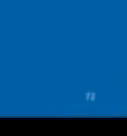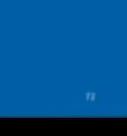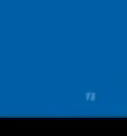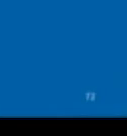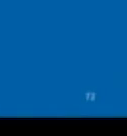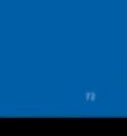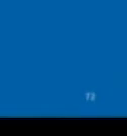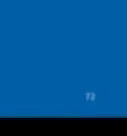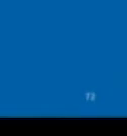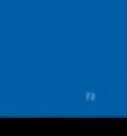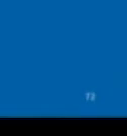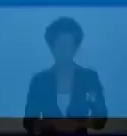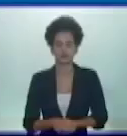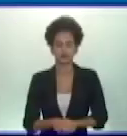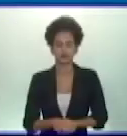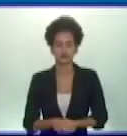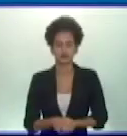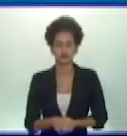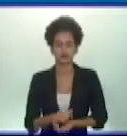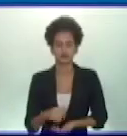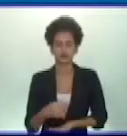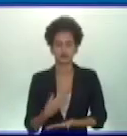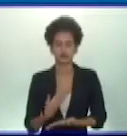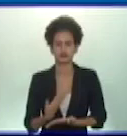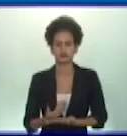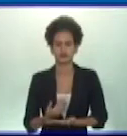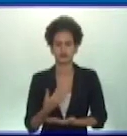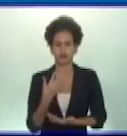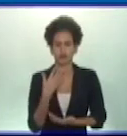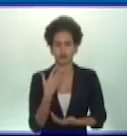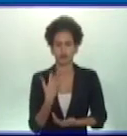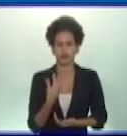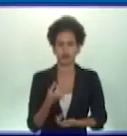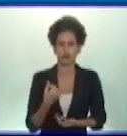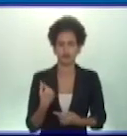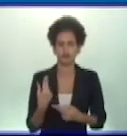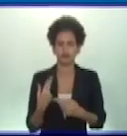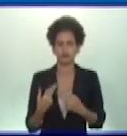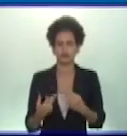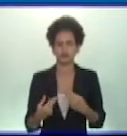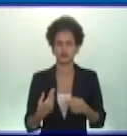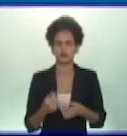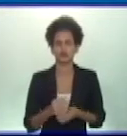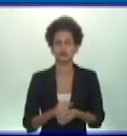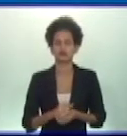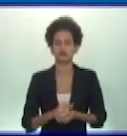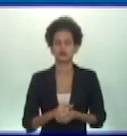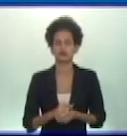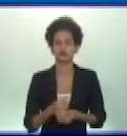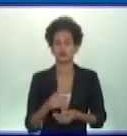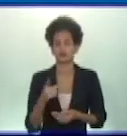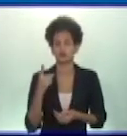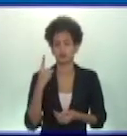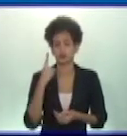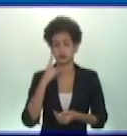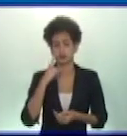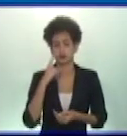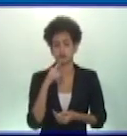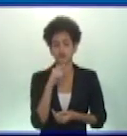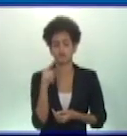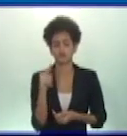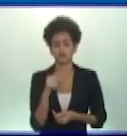Vamos a comprobar entonces cómo debieron calcular en este caso. Fíjense cómo nos